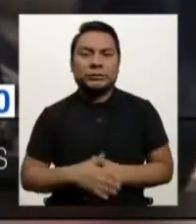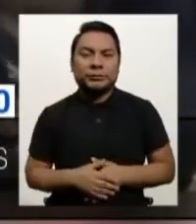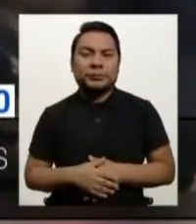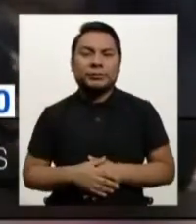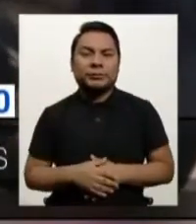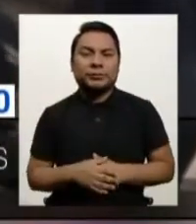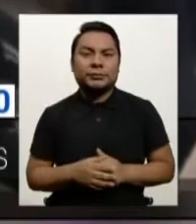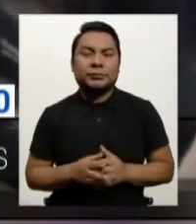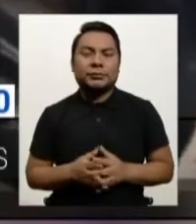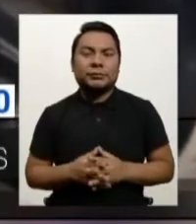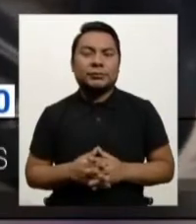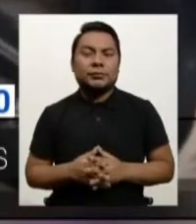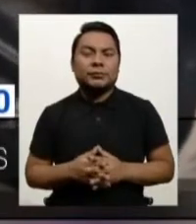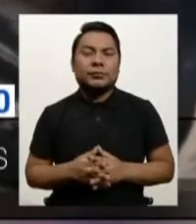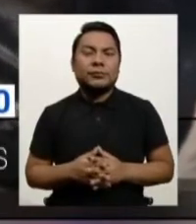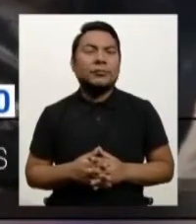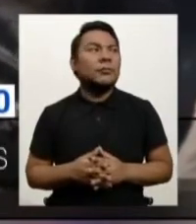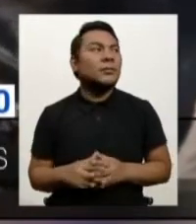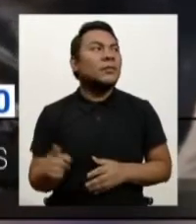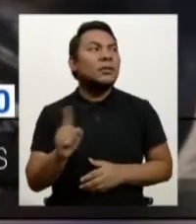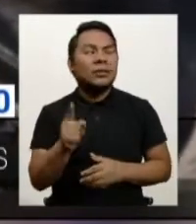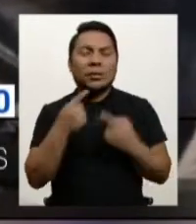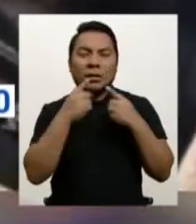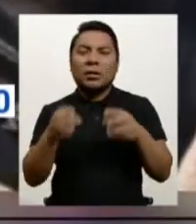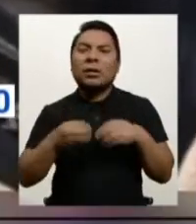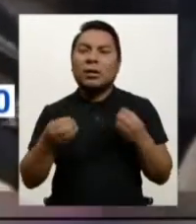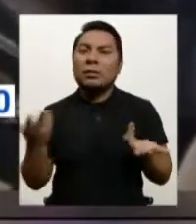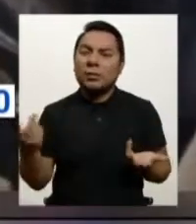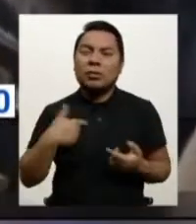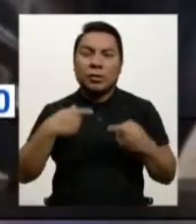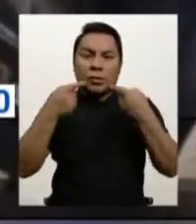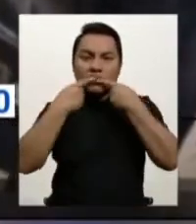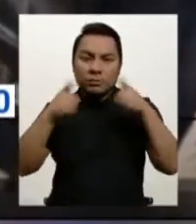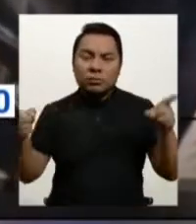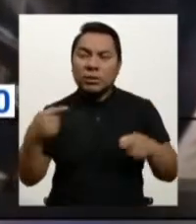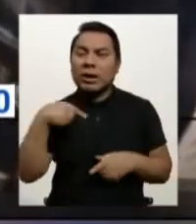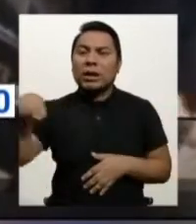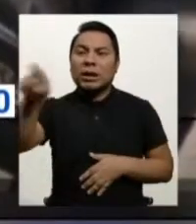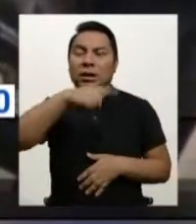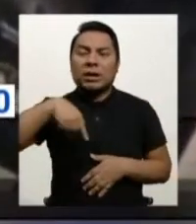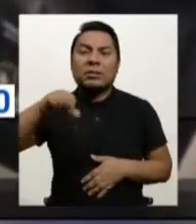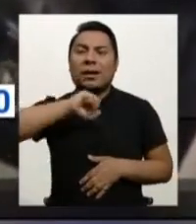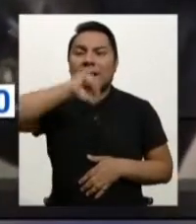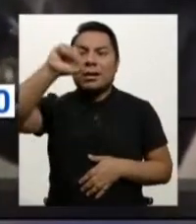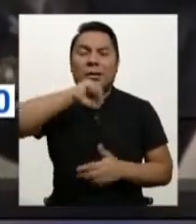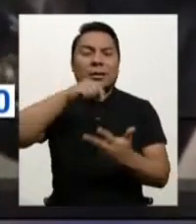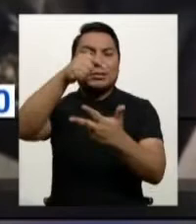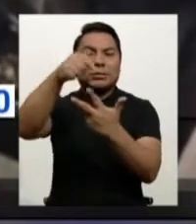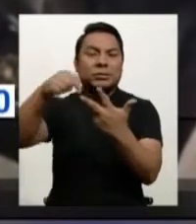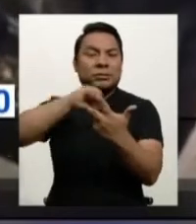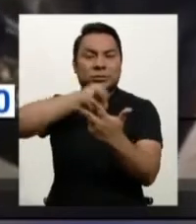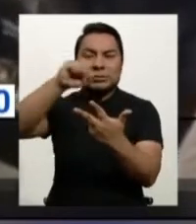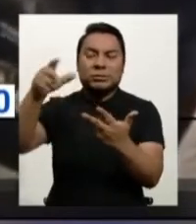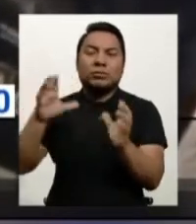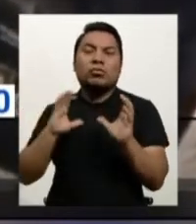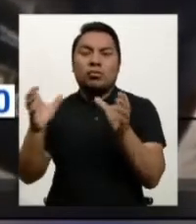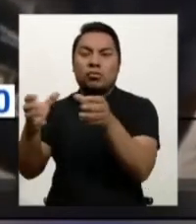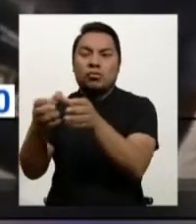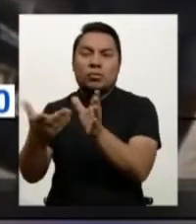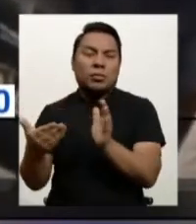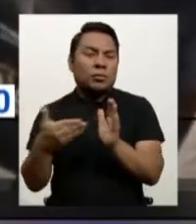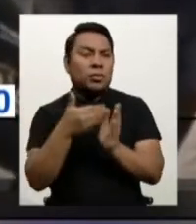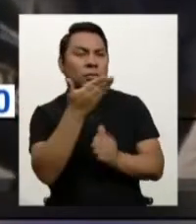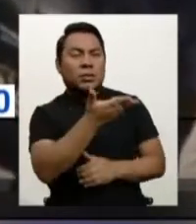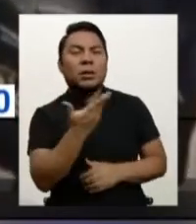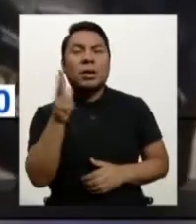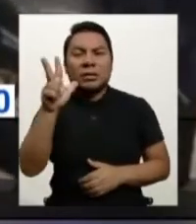diga groseramente que cuando anunciamos las eventuales sanciones en aplicación de nuestros estatutos a los